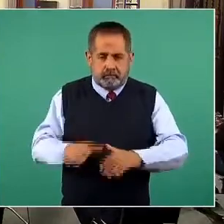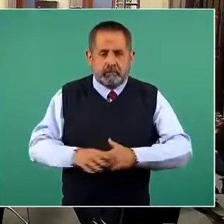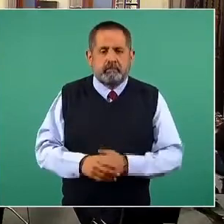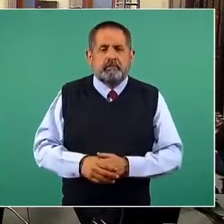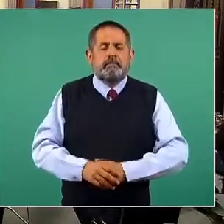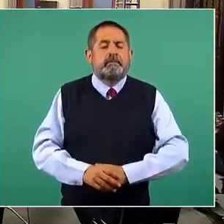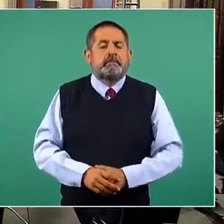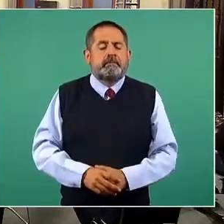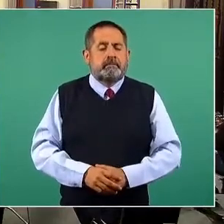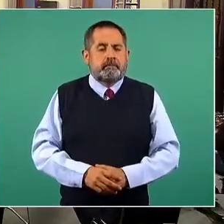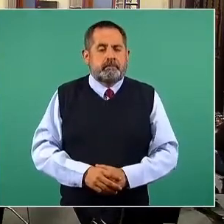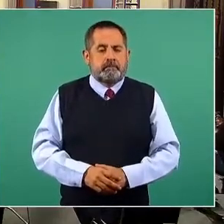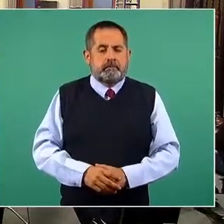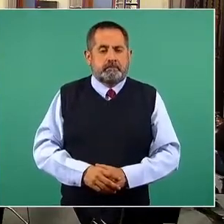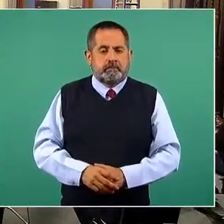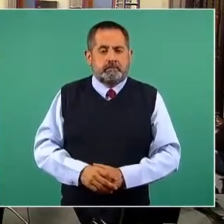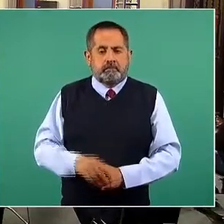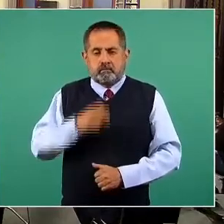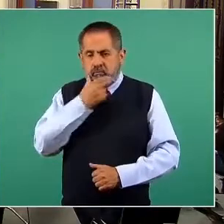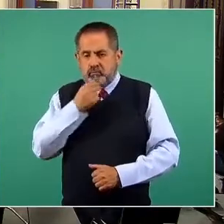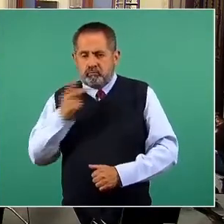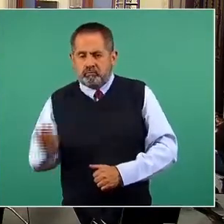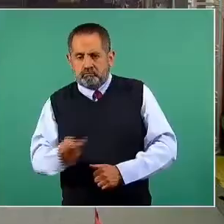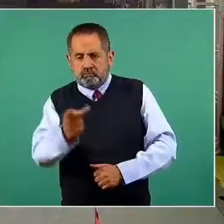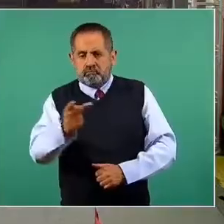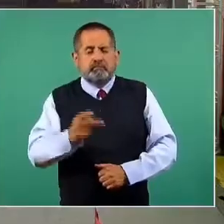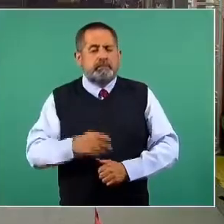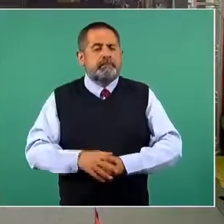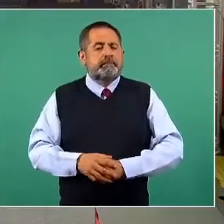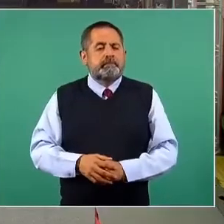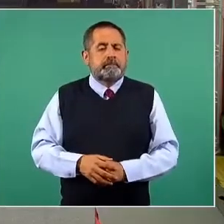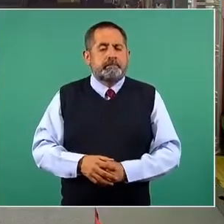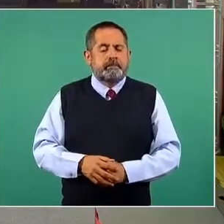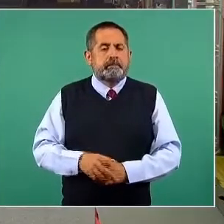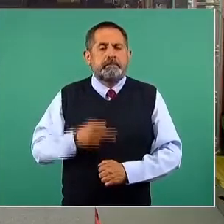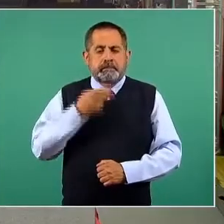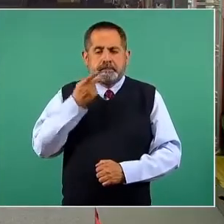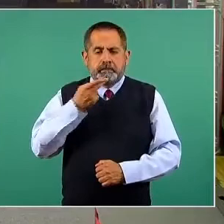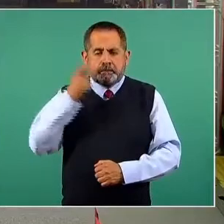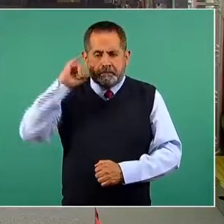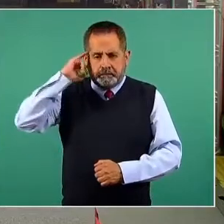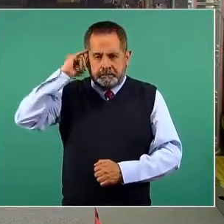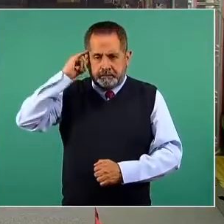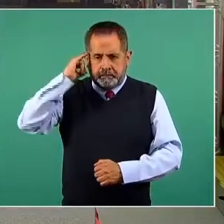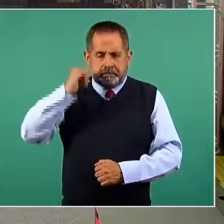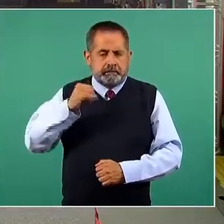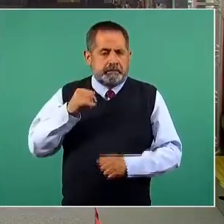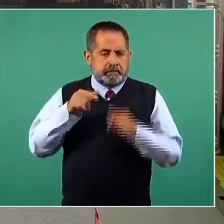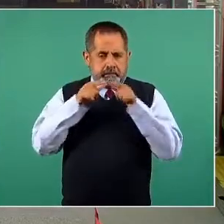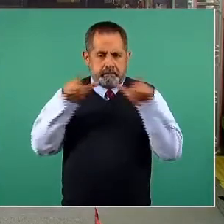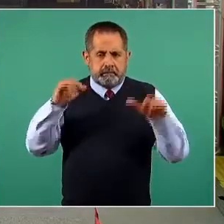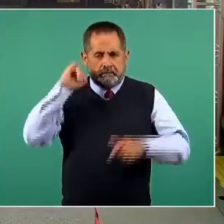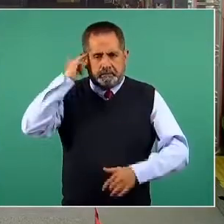Inge kuni gato yoni daño mi va nunaya be